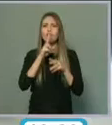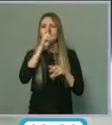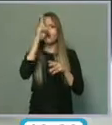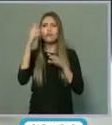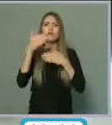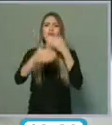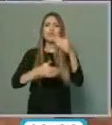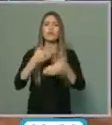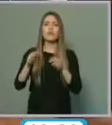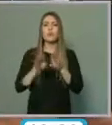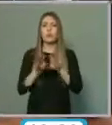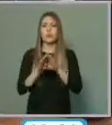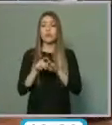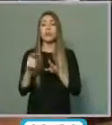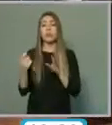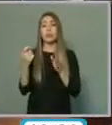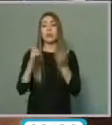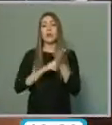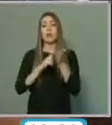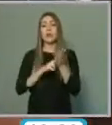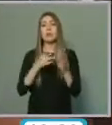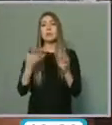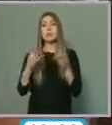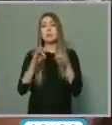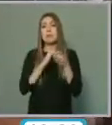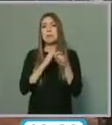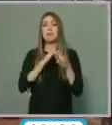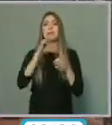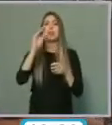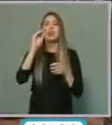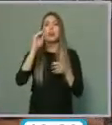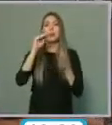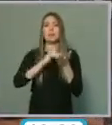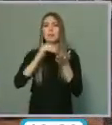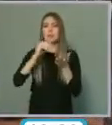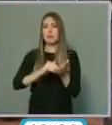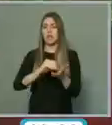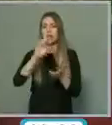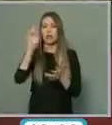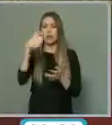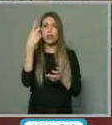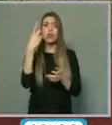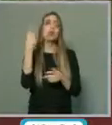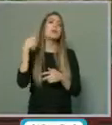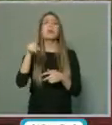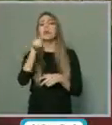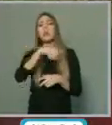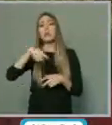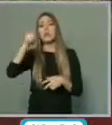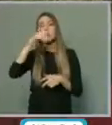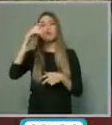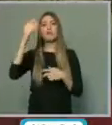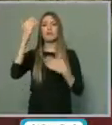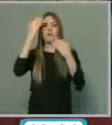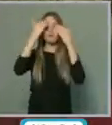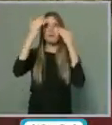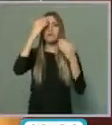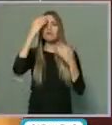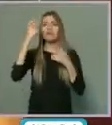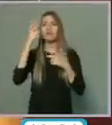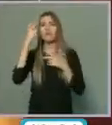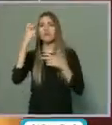lanzamiento fue de cerca de $90 millones, pero por supuesto todo el desarrollo científico, todos los conocimientos que se pueden,